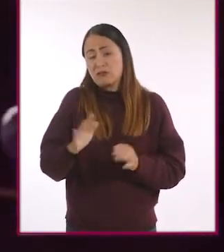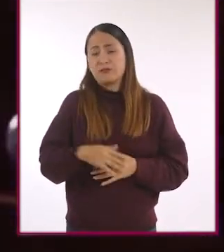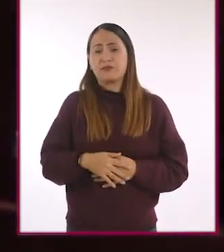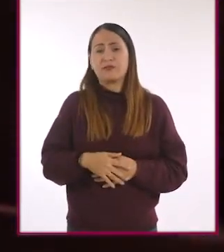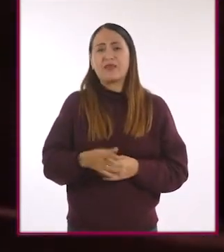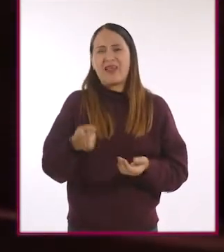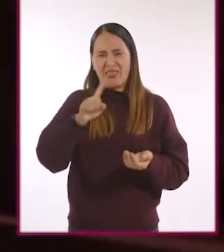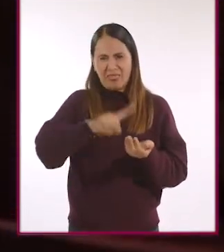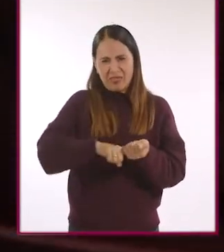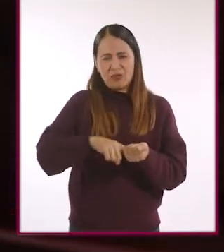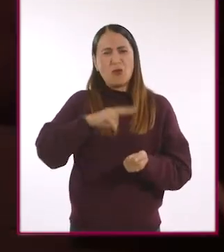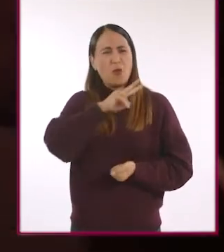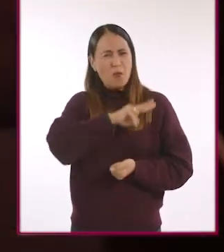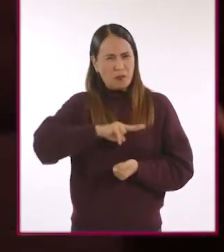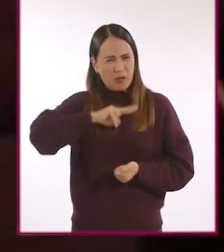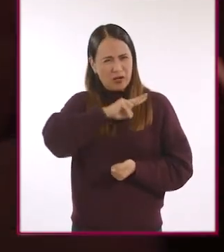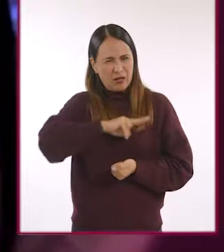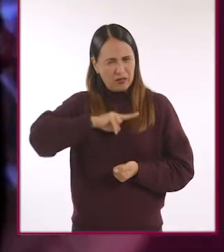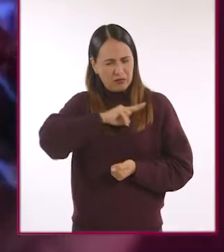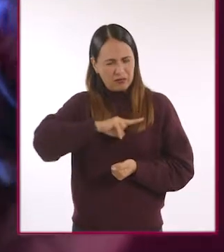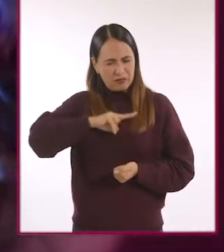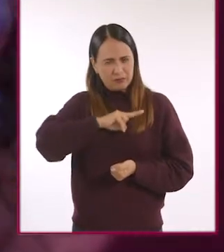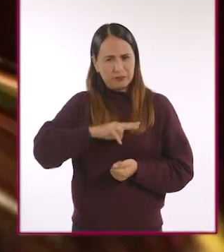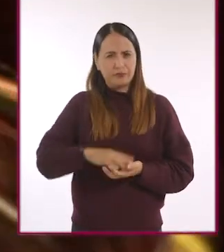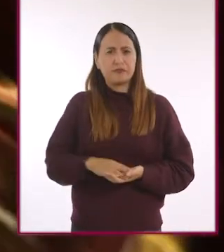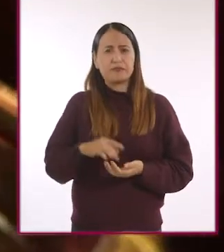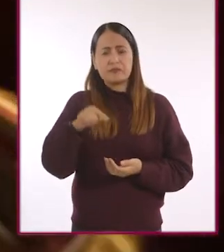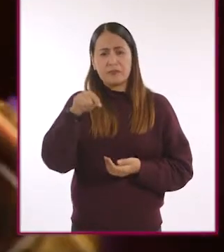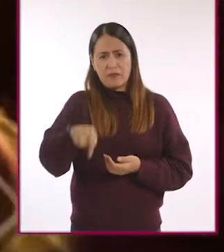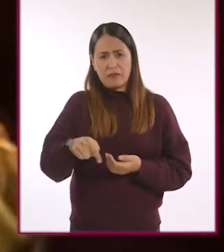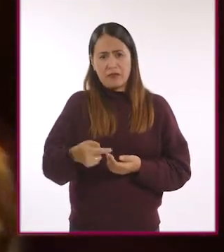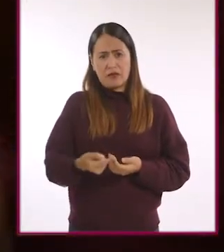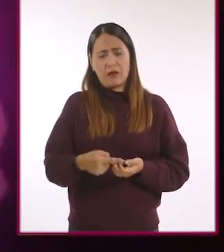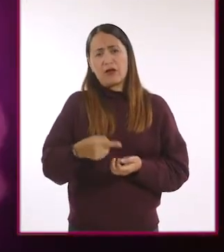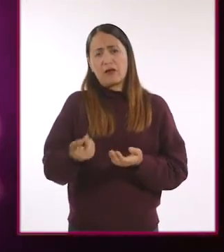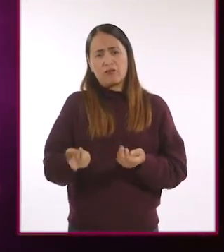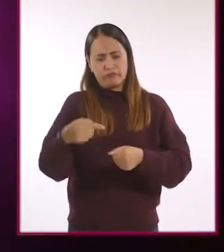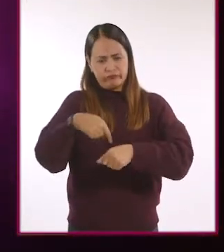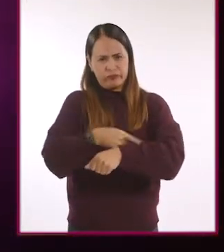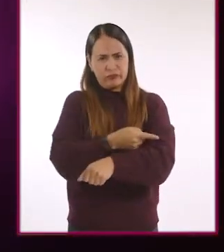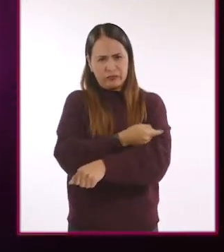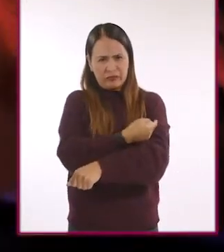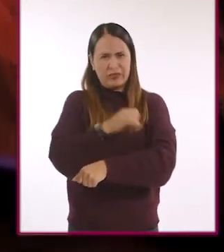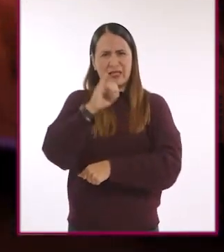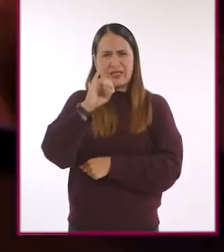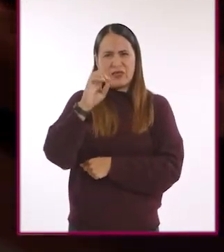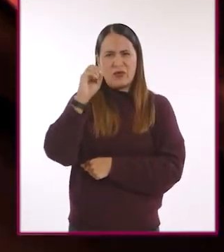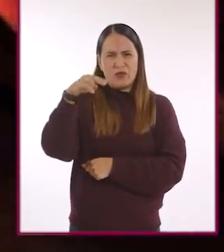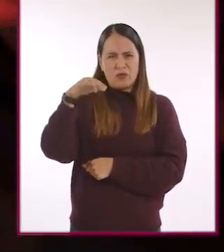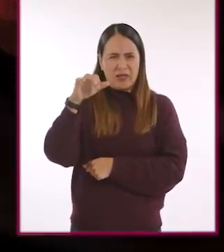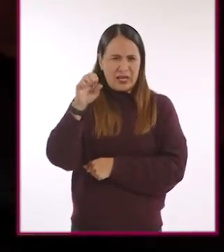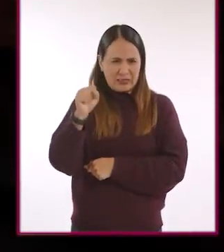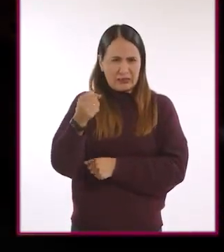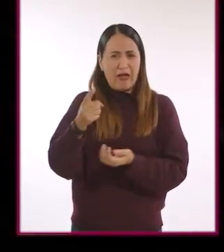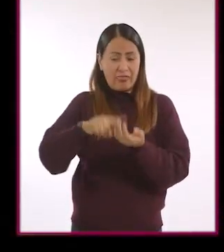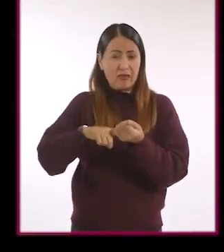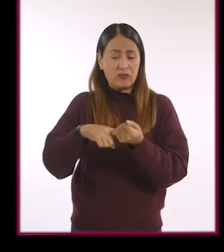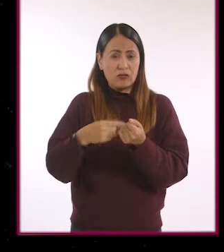Estas toxinas van dirigidas específicamente a canales iónicos que nosotros tenemos en nuestra célula.